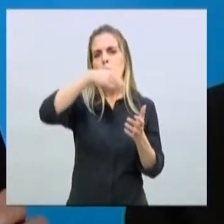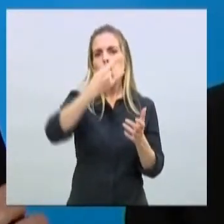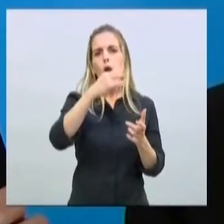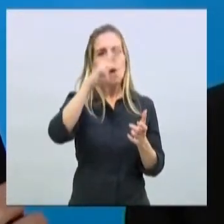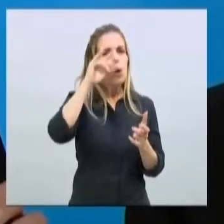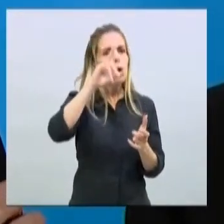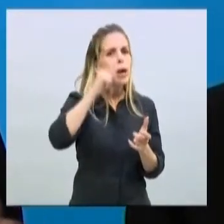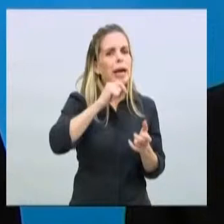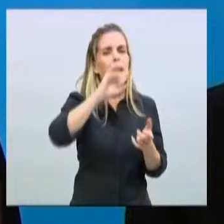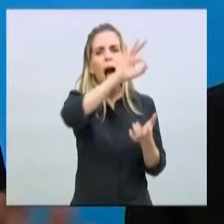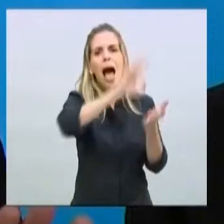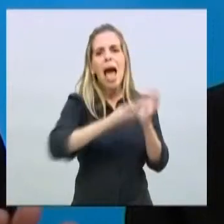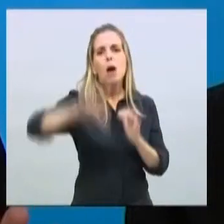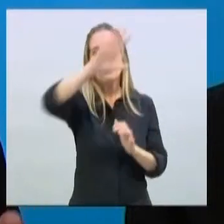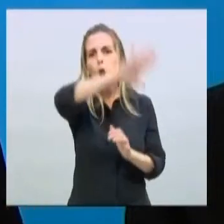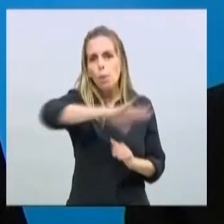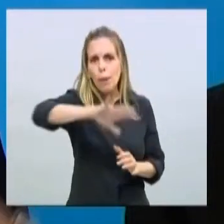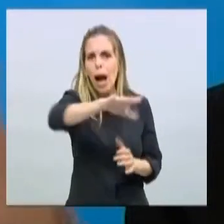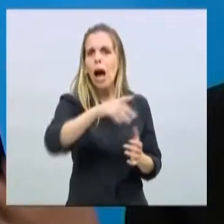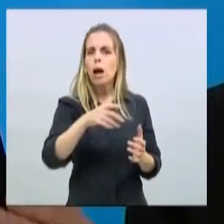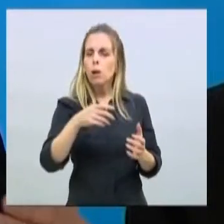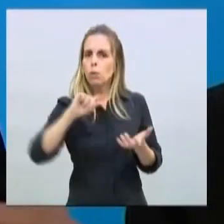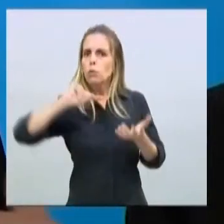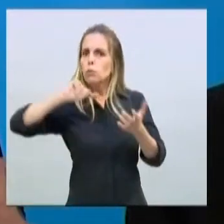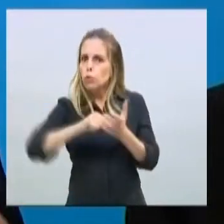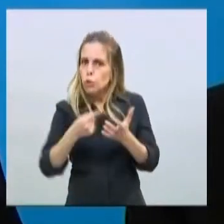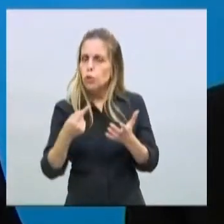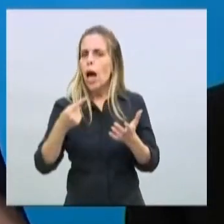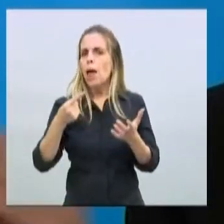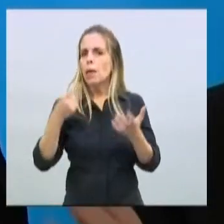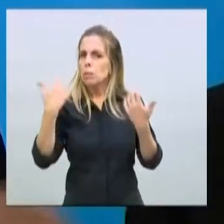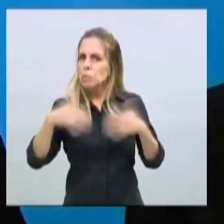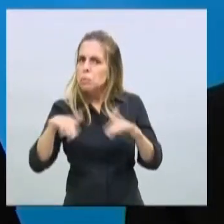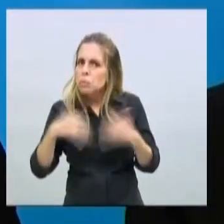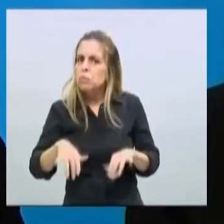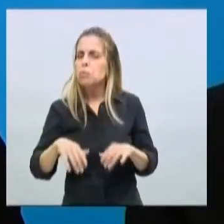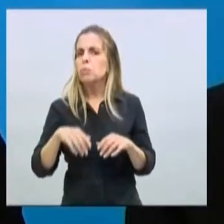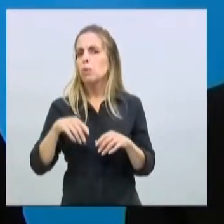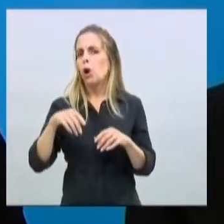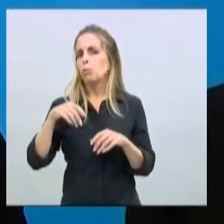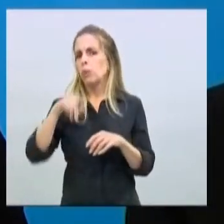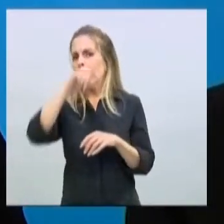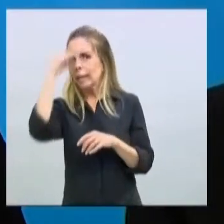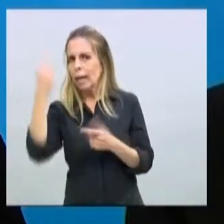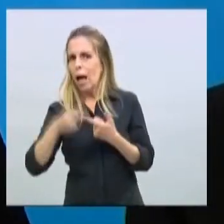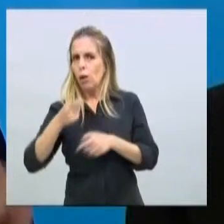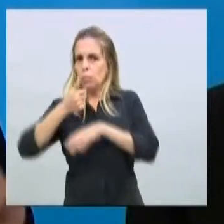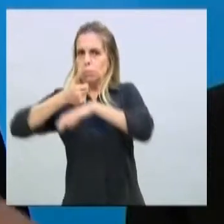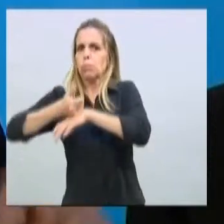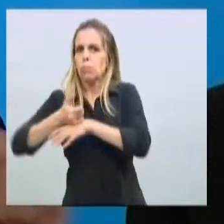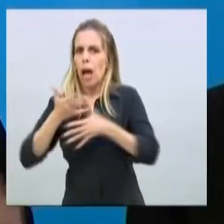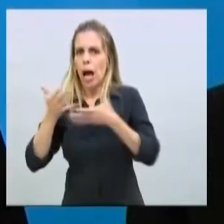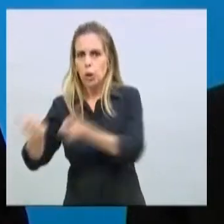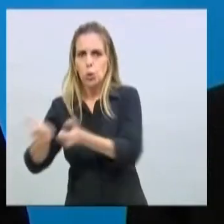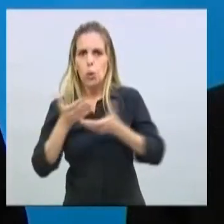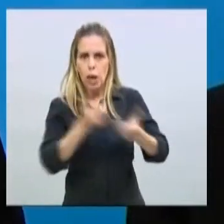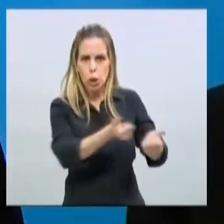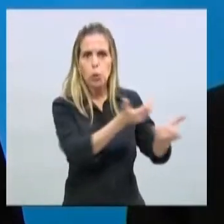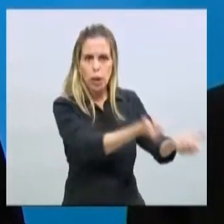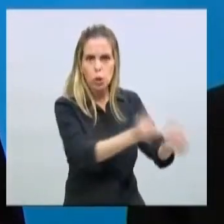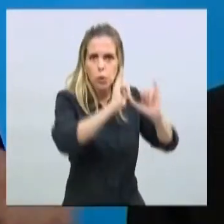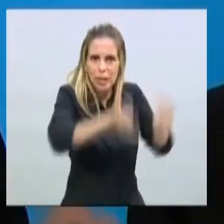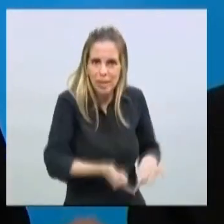modelos en el mundo de comportamiento social, con estados muy presentes, para que veamos los